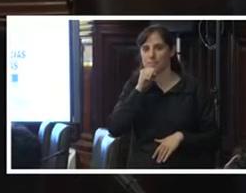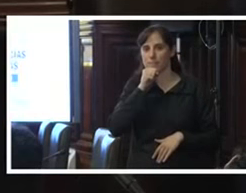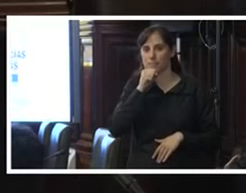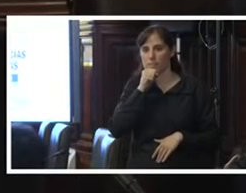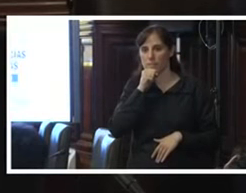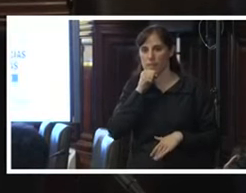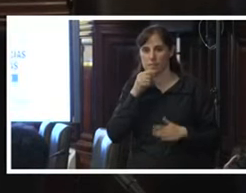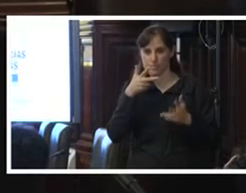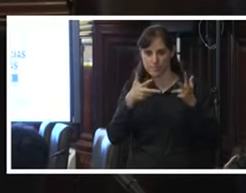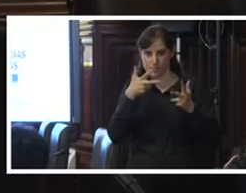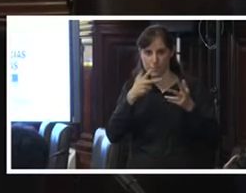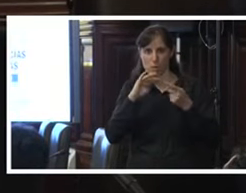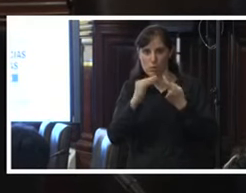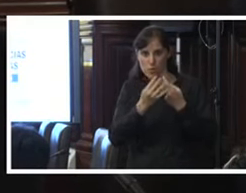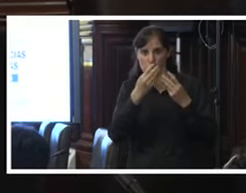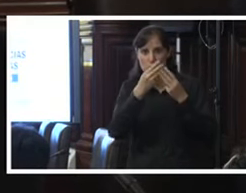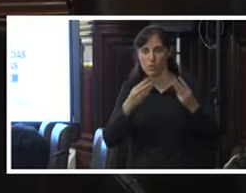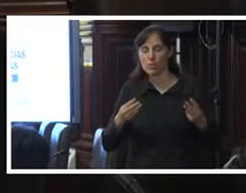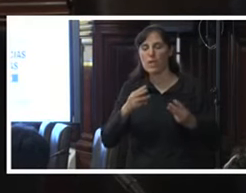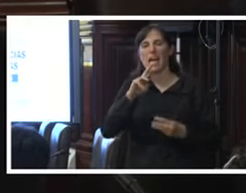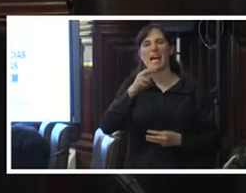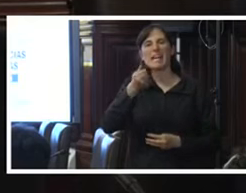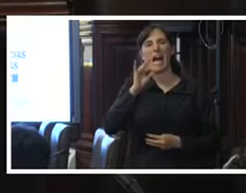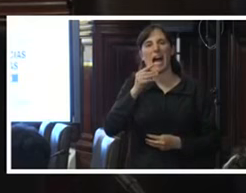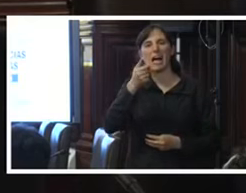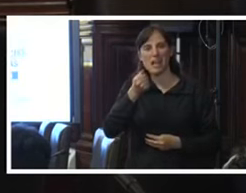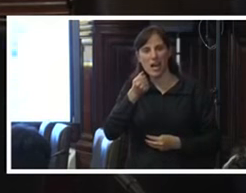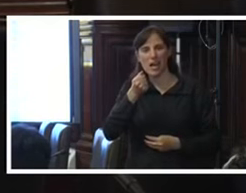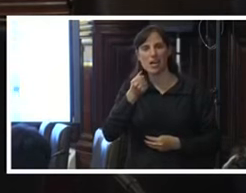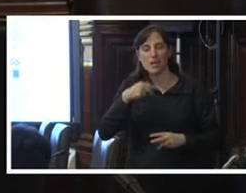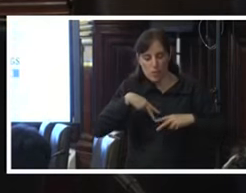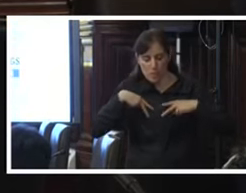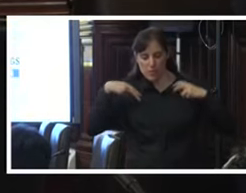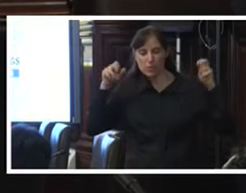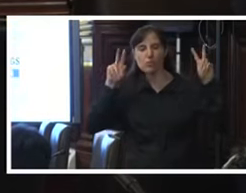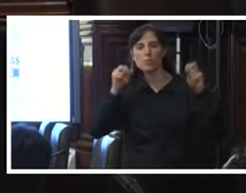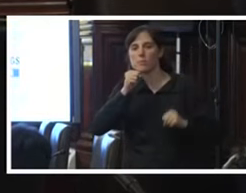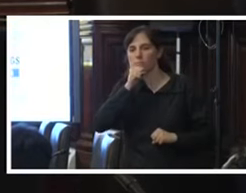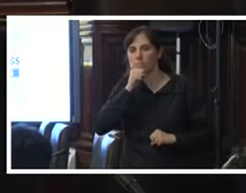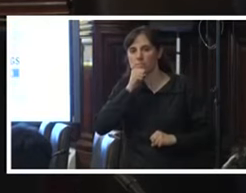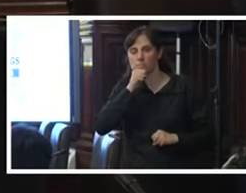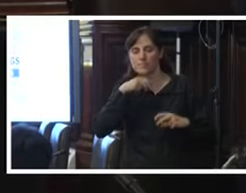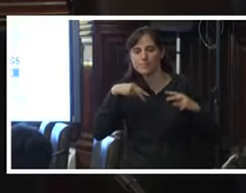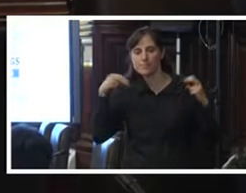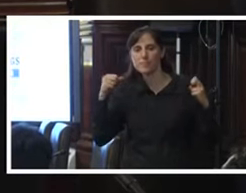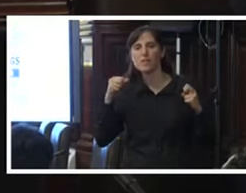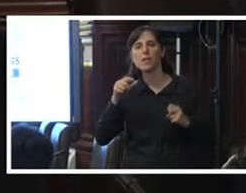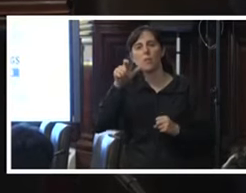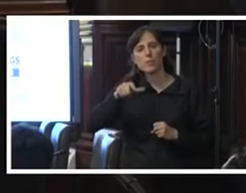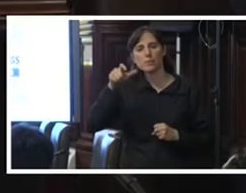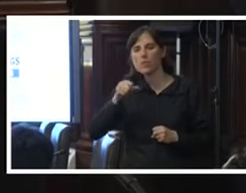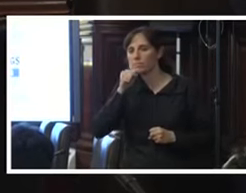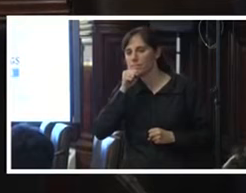este contexto general fernando rada investigador del programa de envejecimiento de flacso manifiesta que los y las adultas mayores